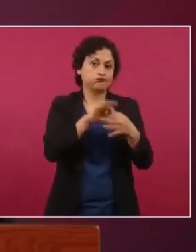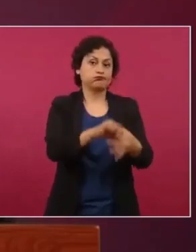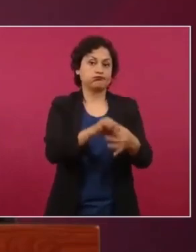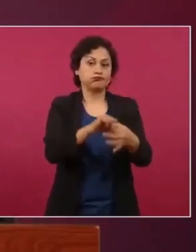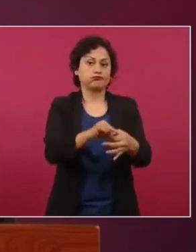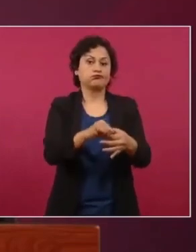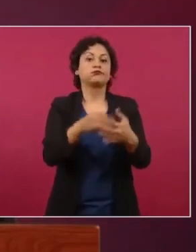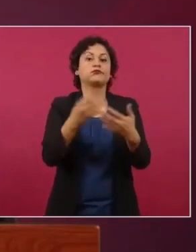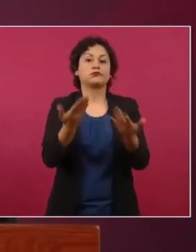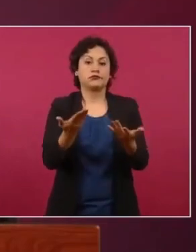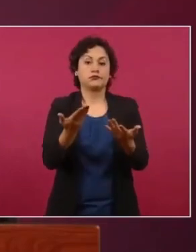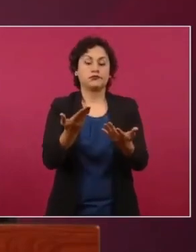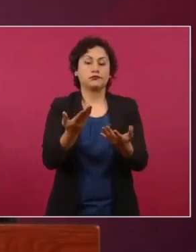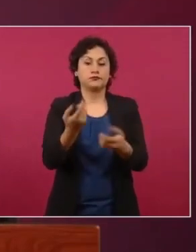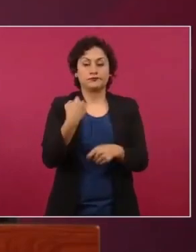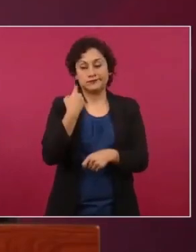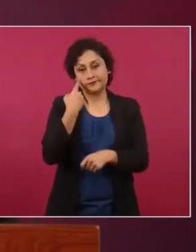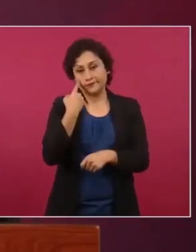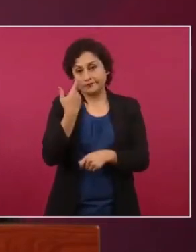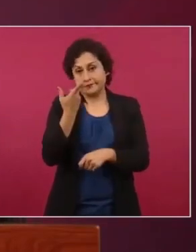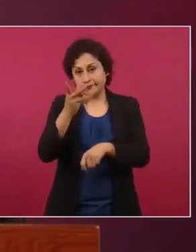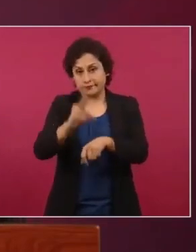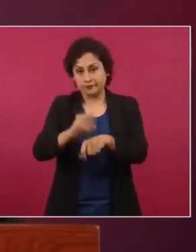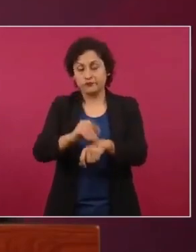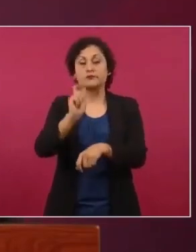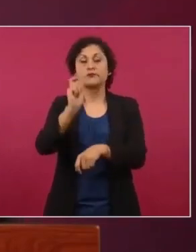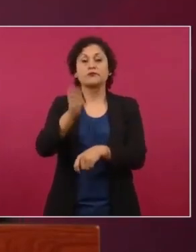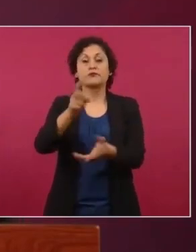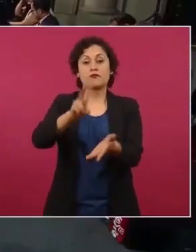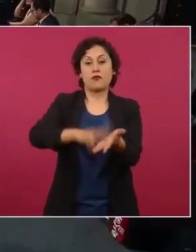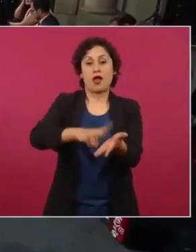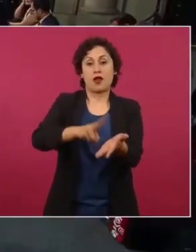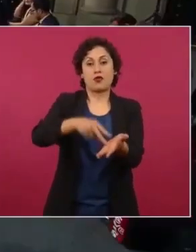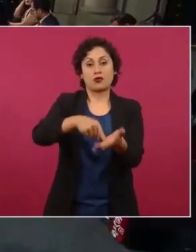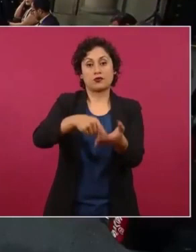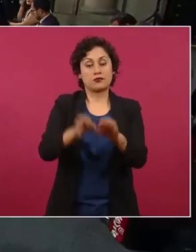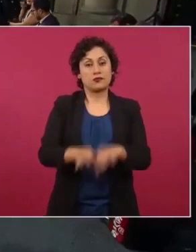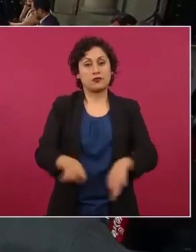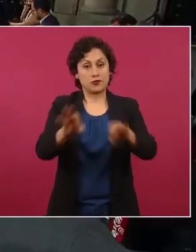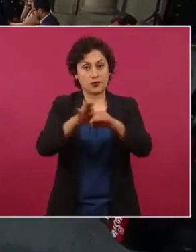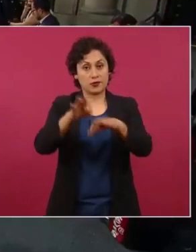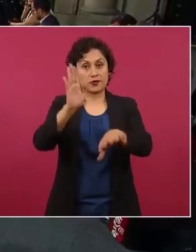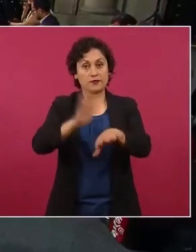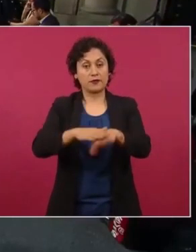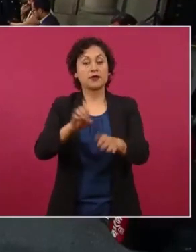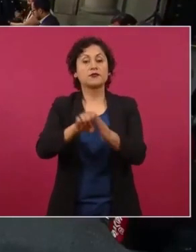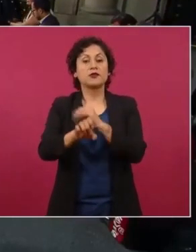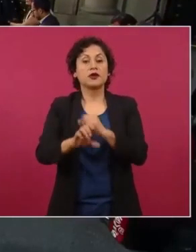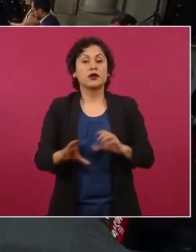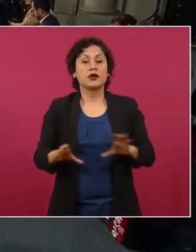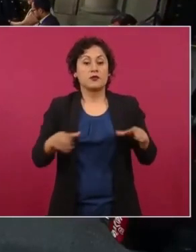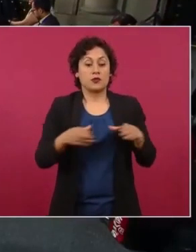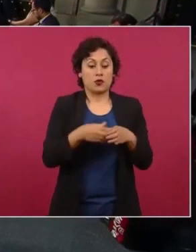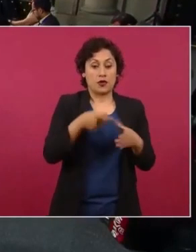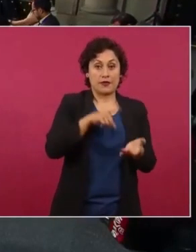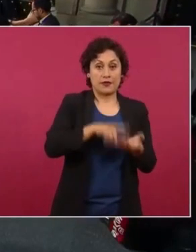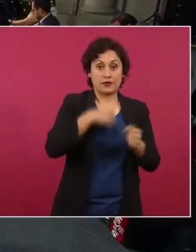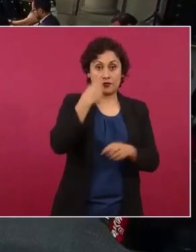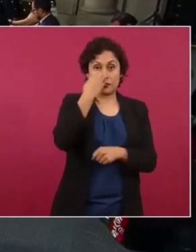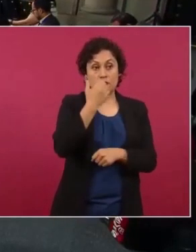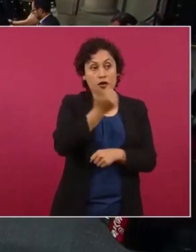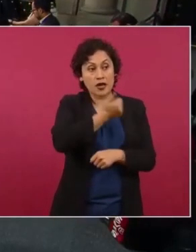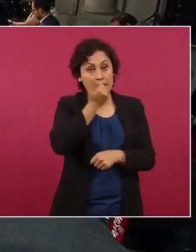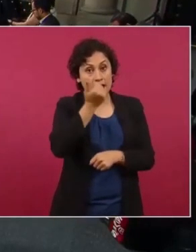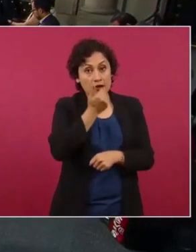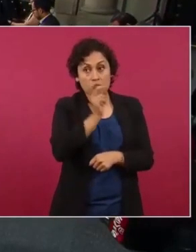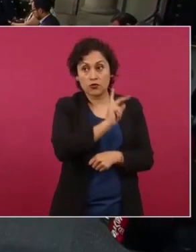fortalecimiento de los valores, la importancia de que las alumnas, los alumnos estén en las escuelas y que todas las maestras y